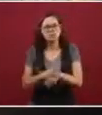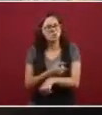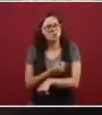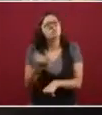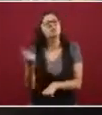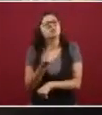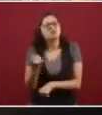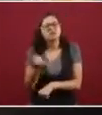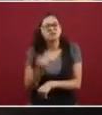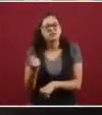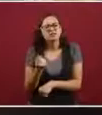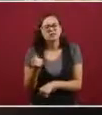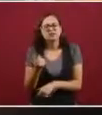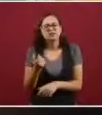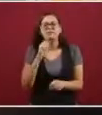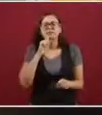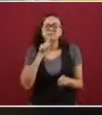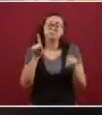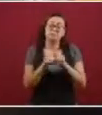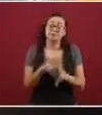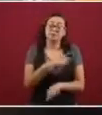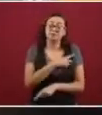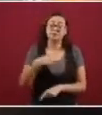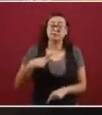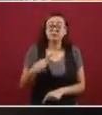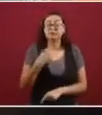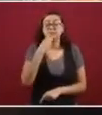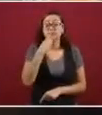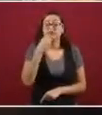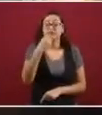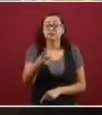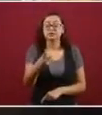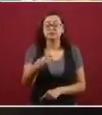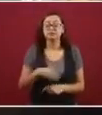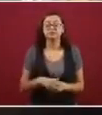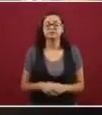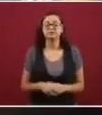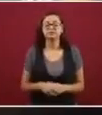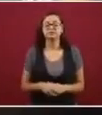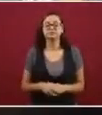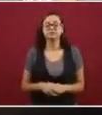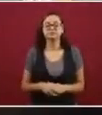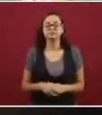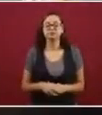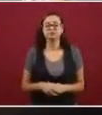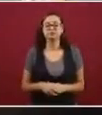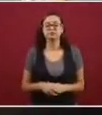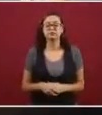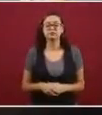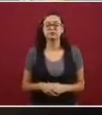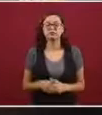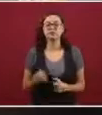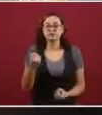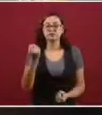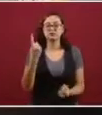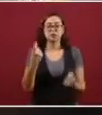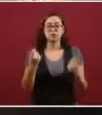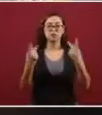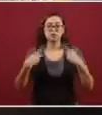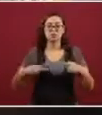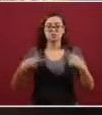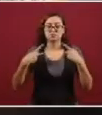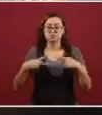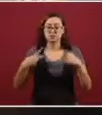pues también le tengo que decir que desafortunadamente existen beneficiarios que tienen más